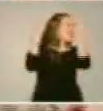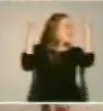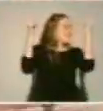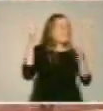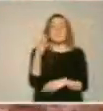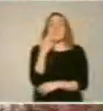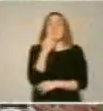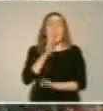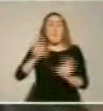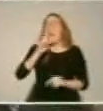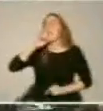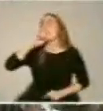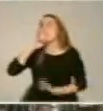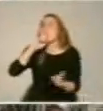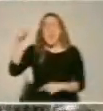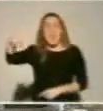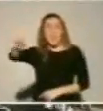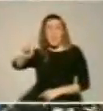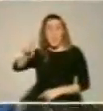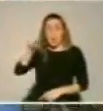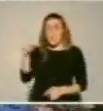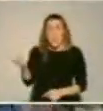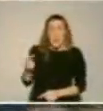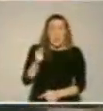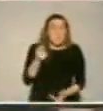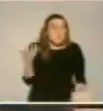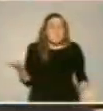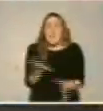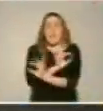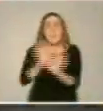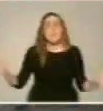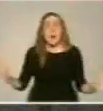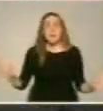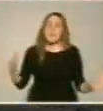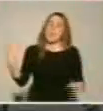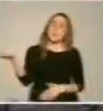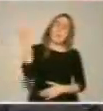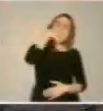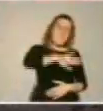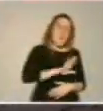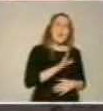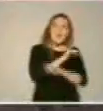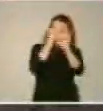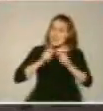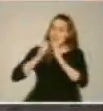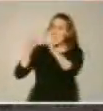es envidia lo que siente por mí, pues únete a mi murga y te hará